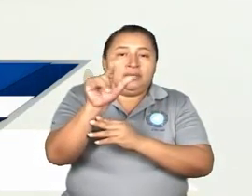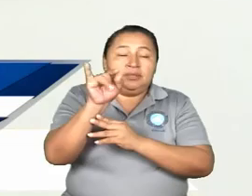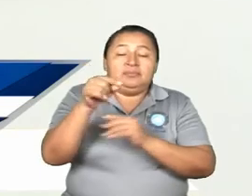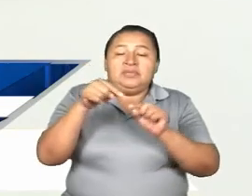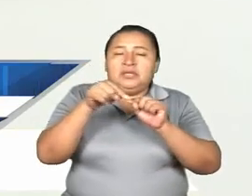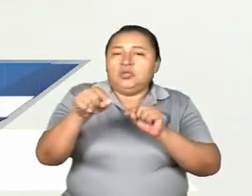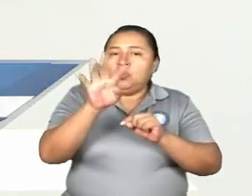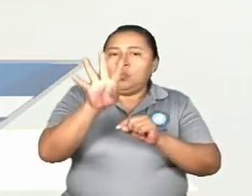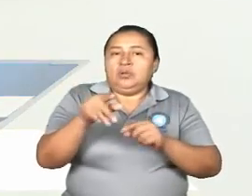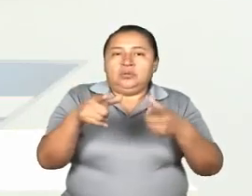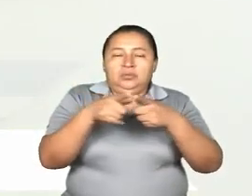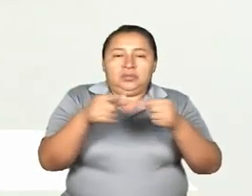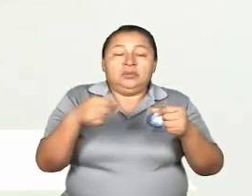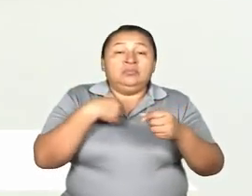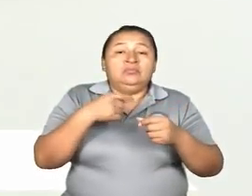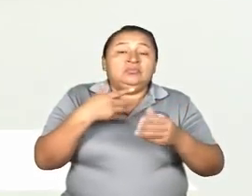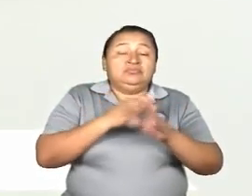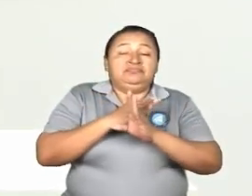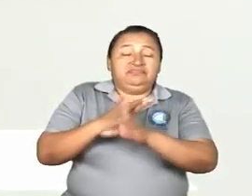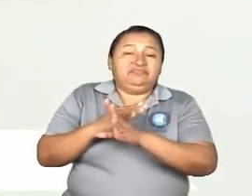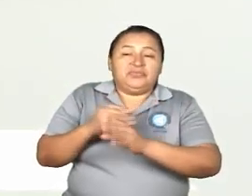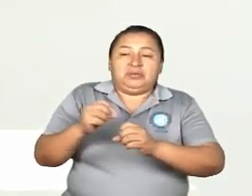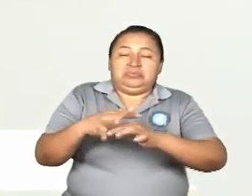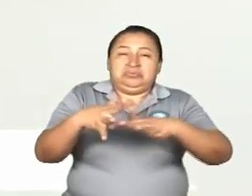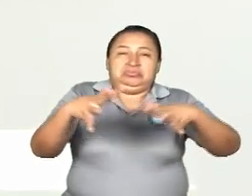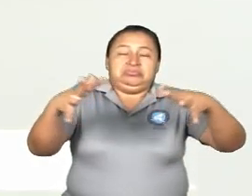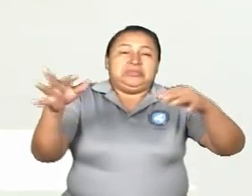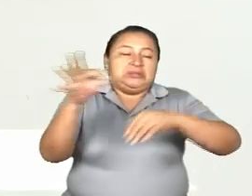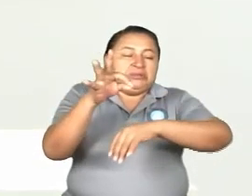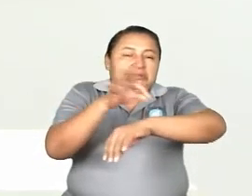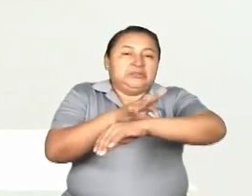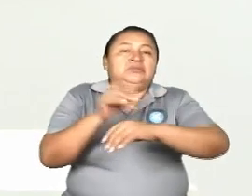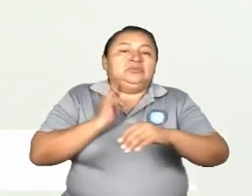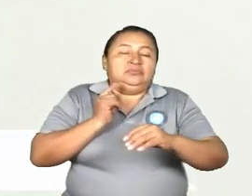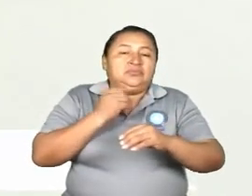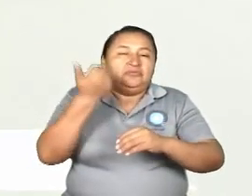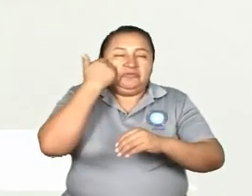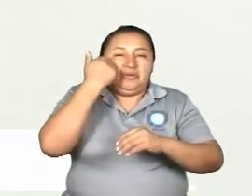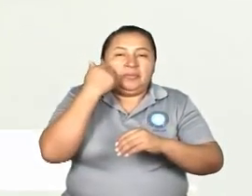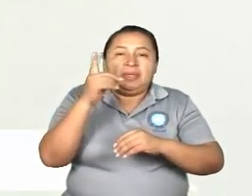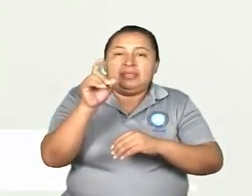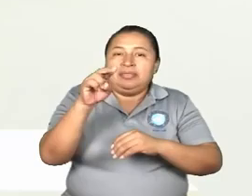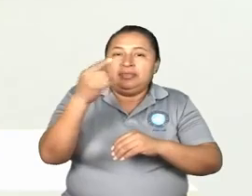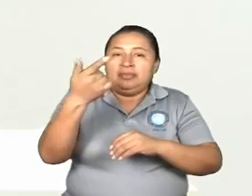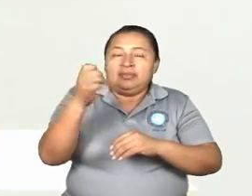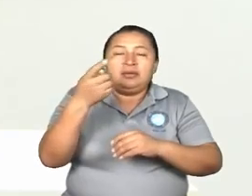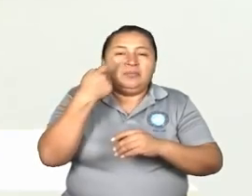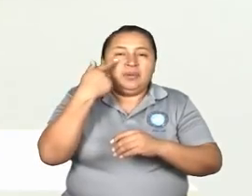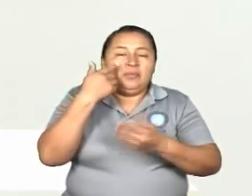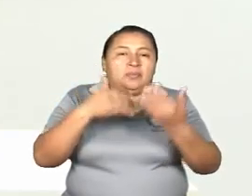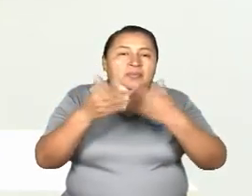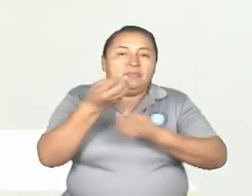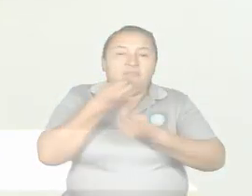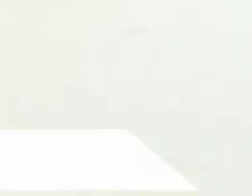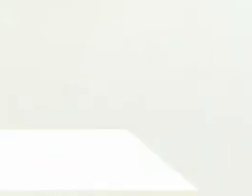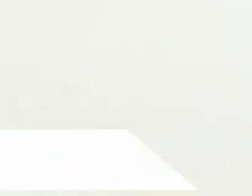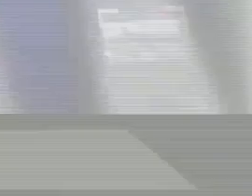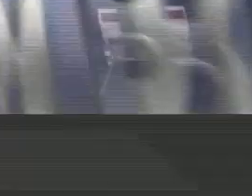capital. Esto para evitar la proliferación de mosquitos causantes de enfermedades como el dengue. Veamos más a través del siguiente informe.